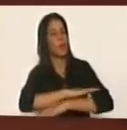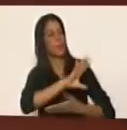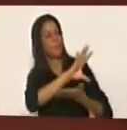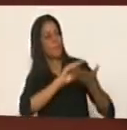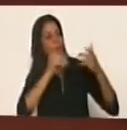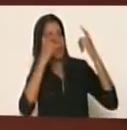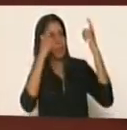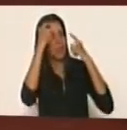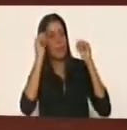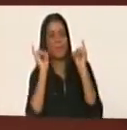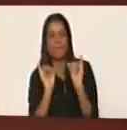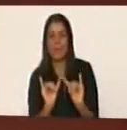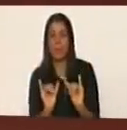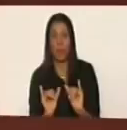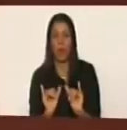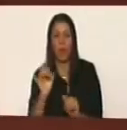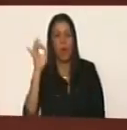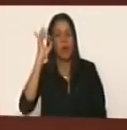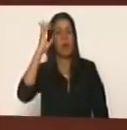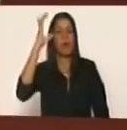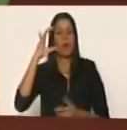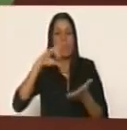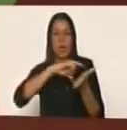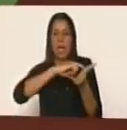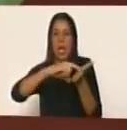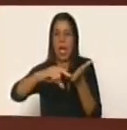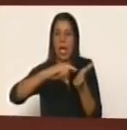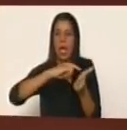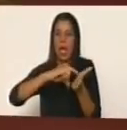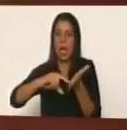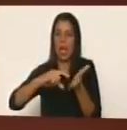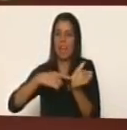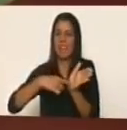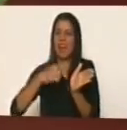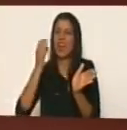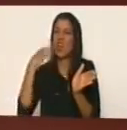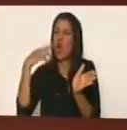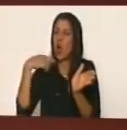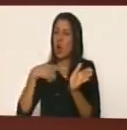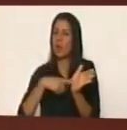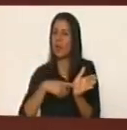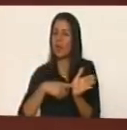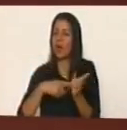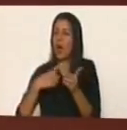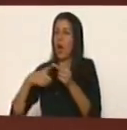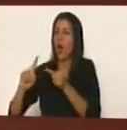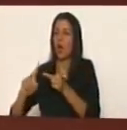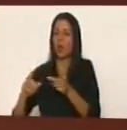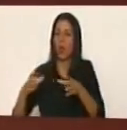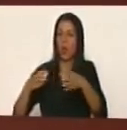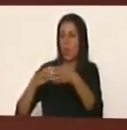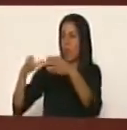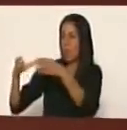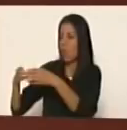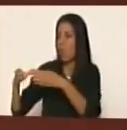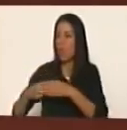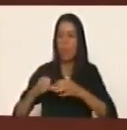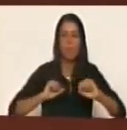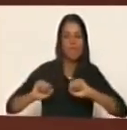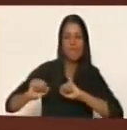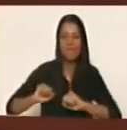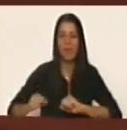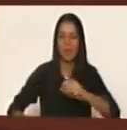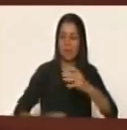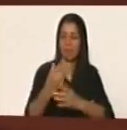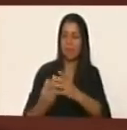Chávez, implementado el carnet de la patria, no hubiésemos desplegado el movimiento Somos Venezuela. Es una batalla que se está